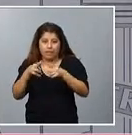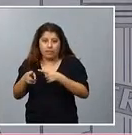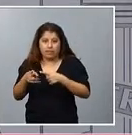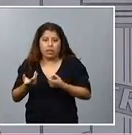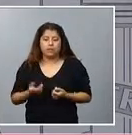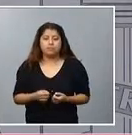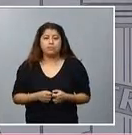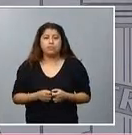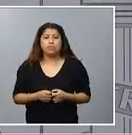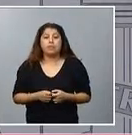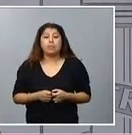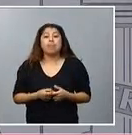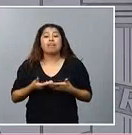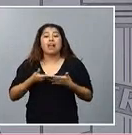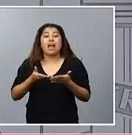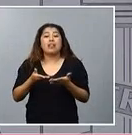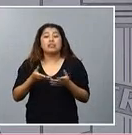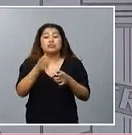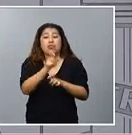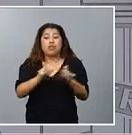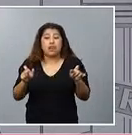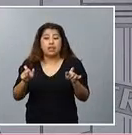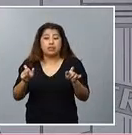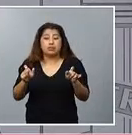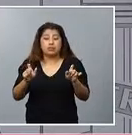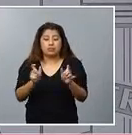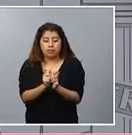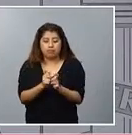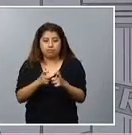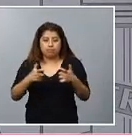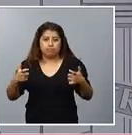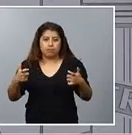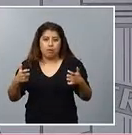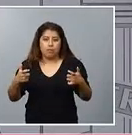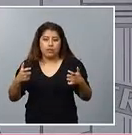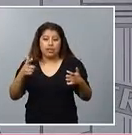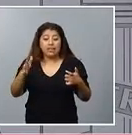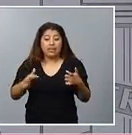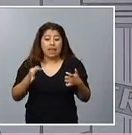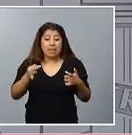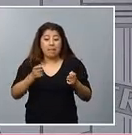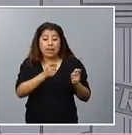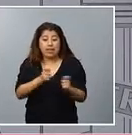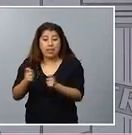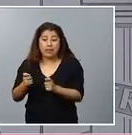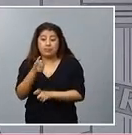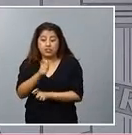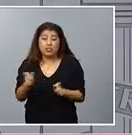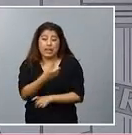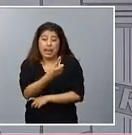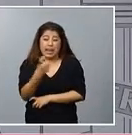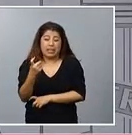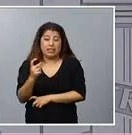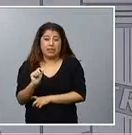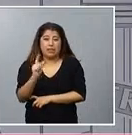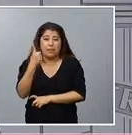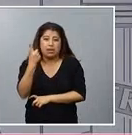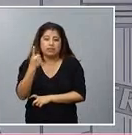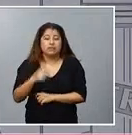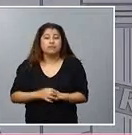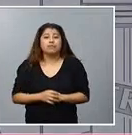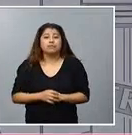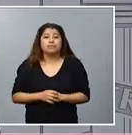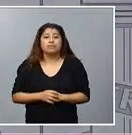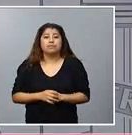de incrementar la ayuda humanitaria y que llegue a los que realmente la necesitan. Pero, entre